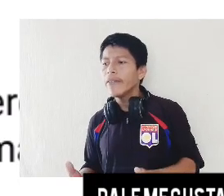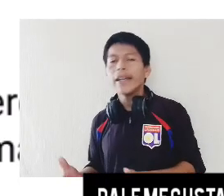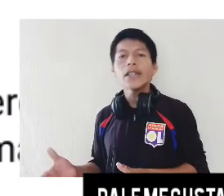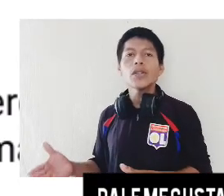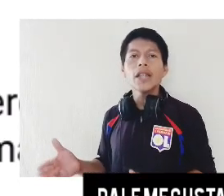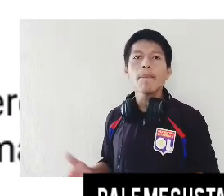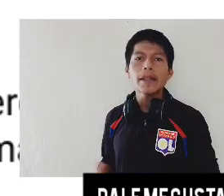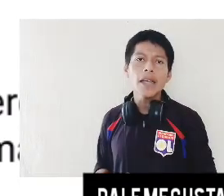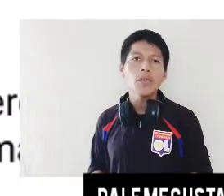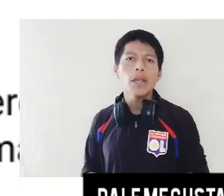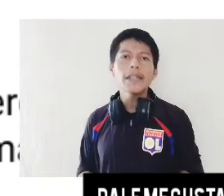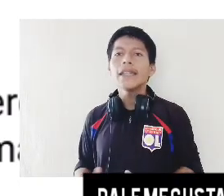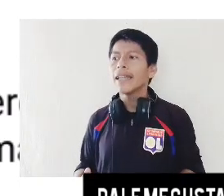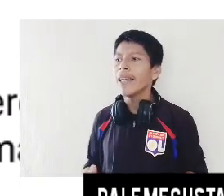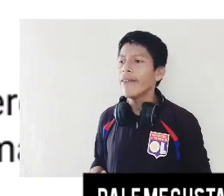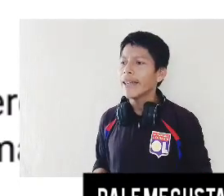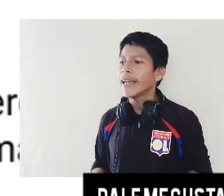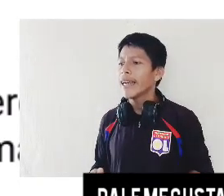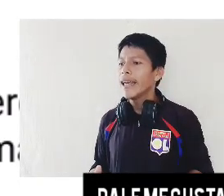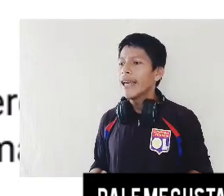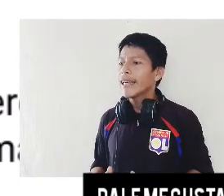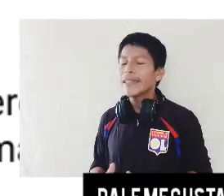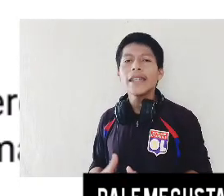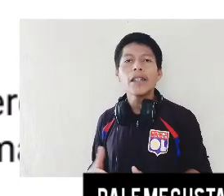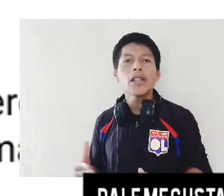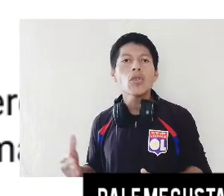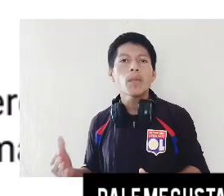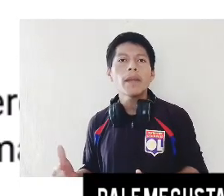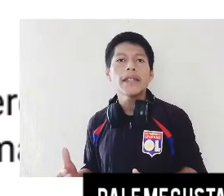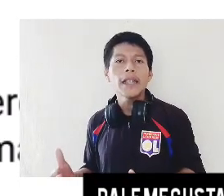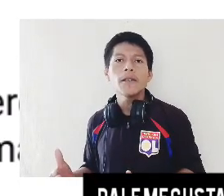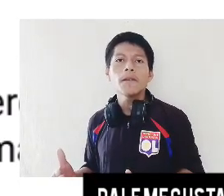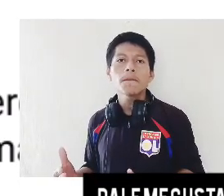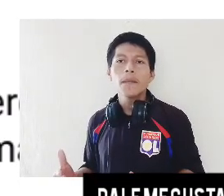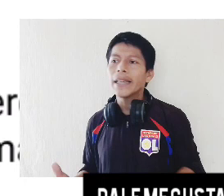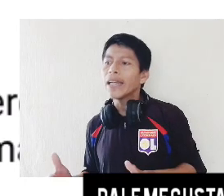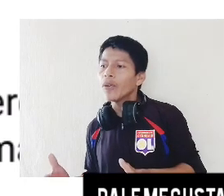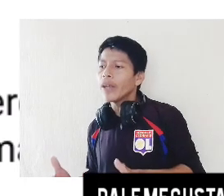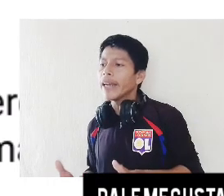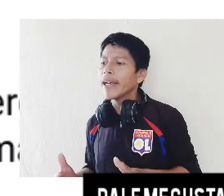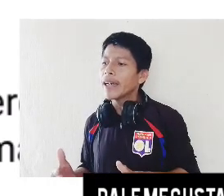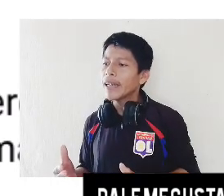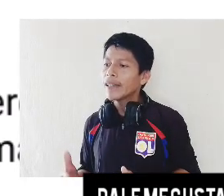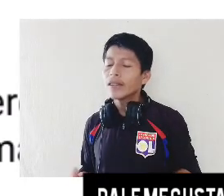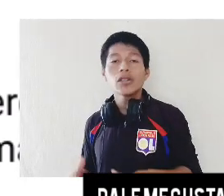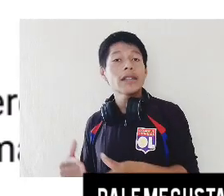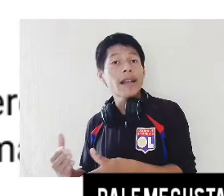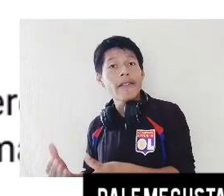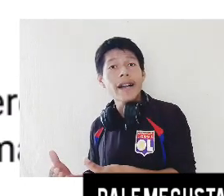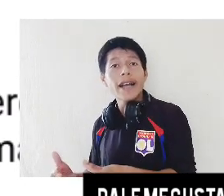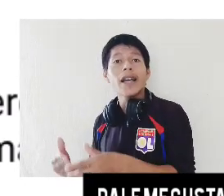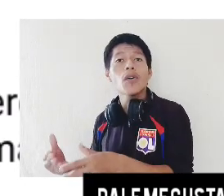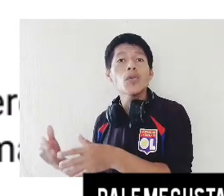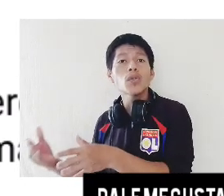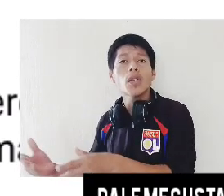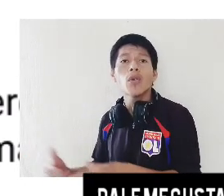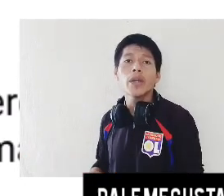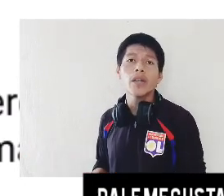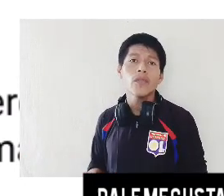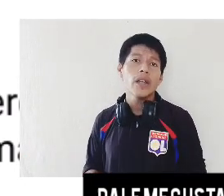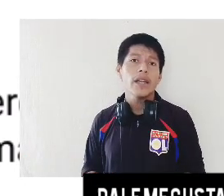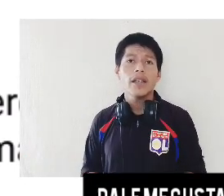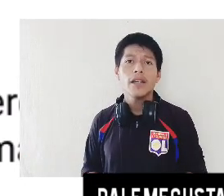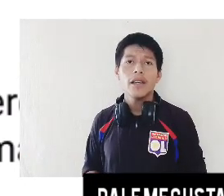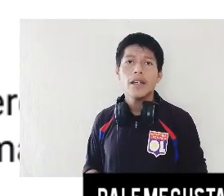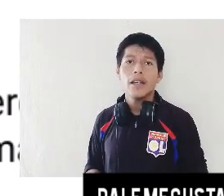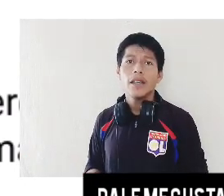Es increíble que eso siga pasando, es increíble que sigan entorpeciendo y que no dejen trabajar a gusto al